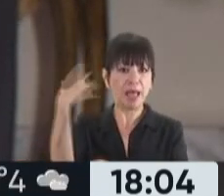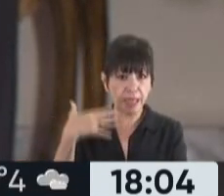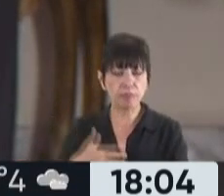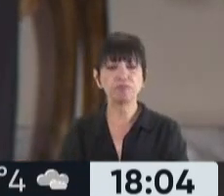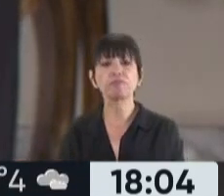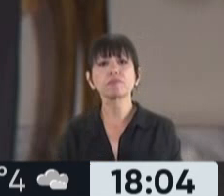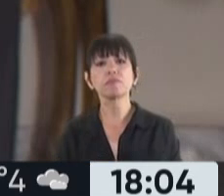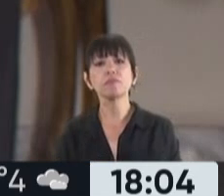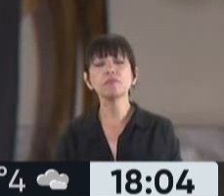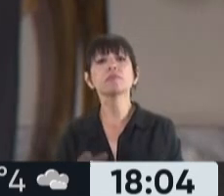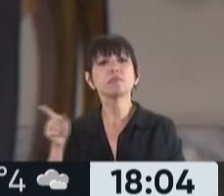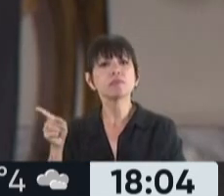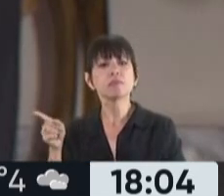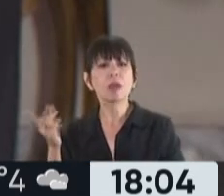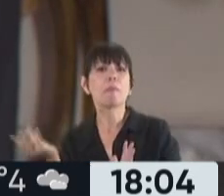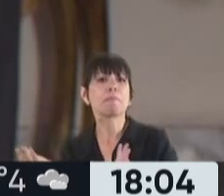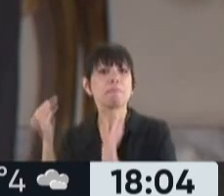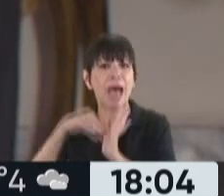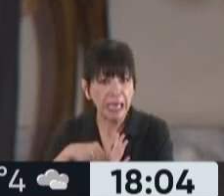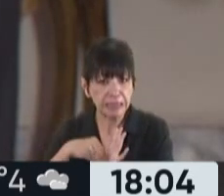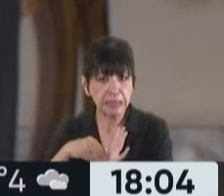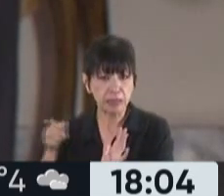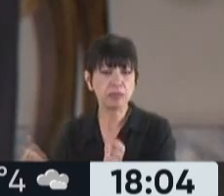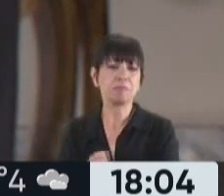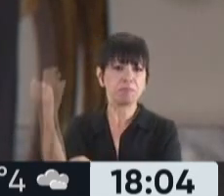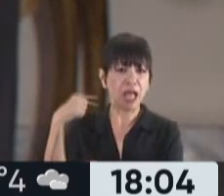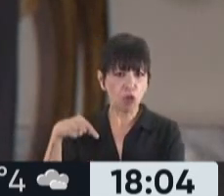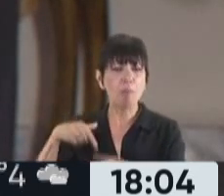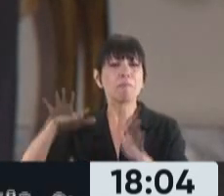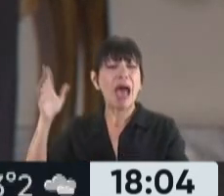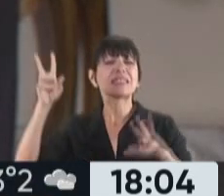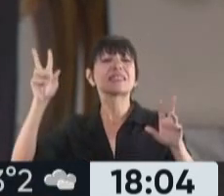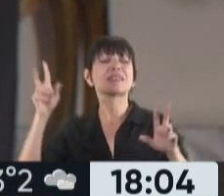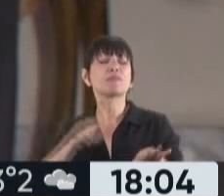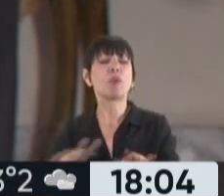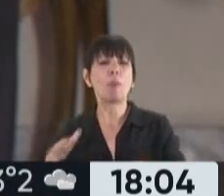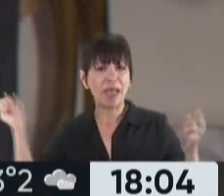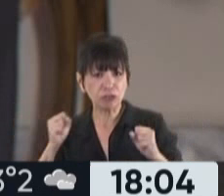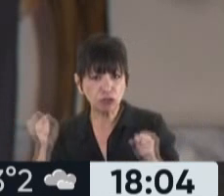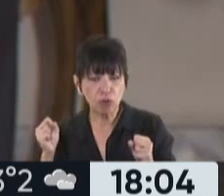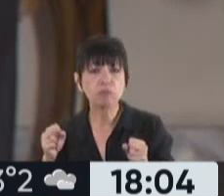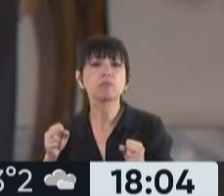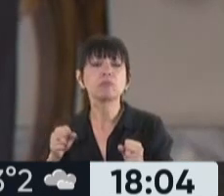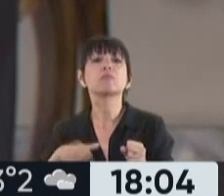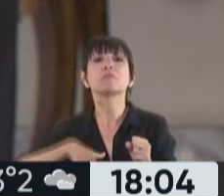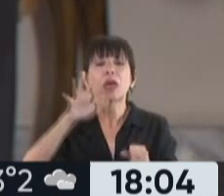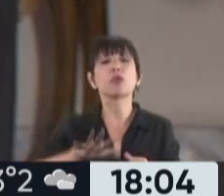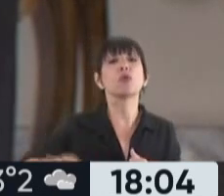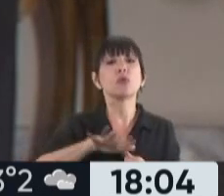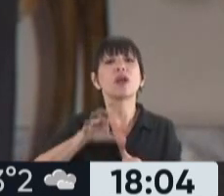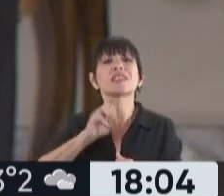adicional a los que normalmente se obtienen para el periodo estival. En particular para la zona de la región del